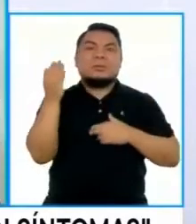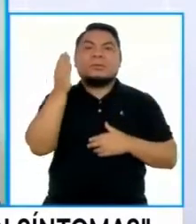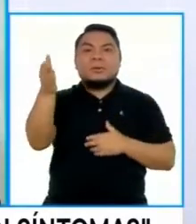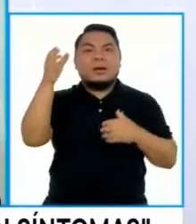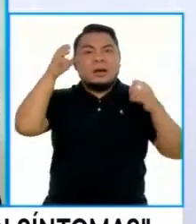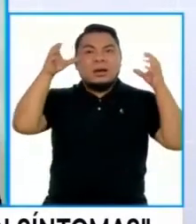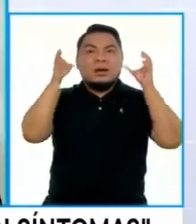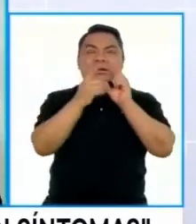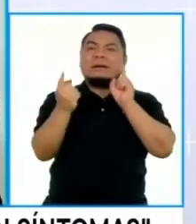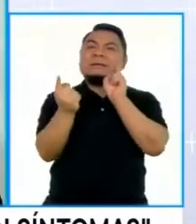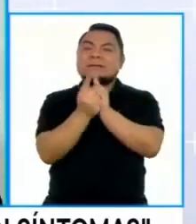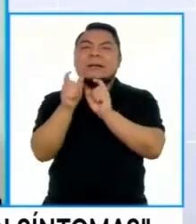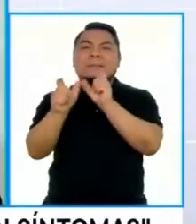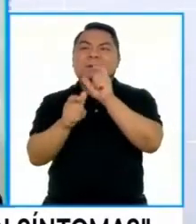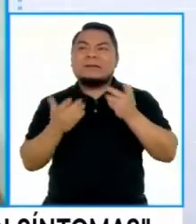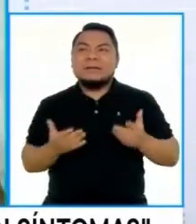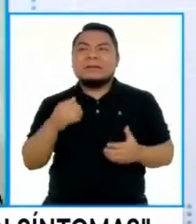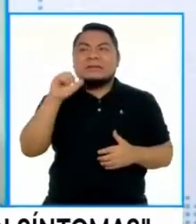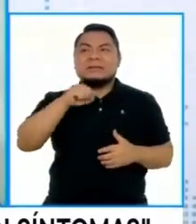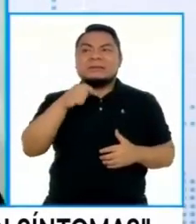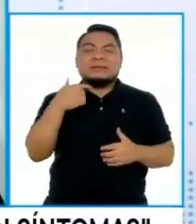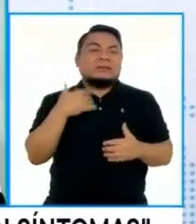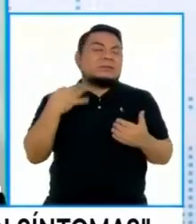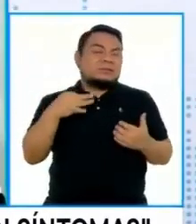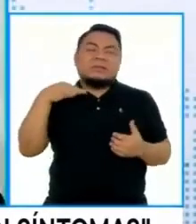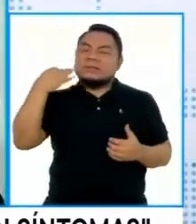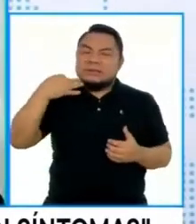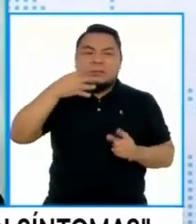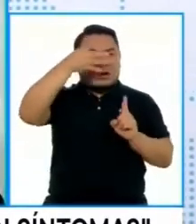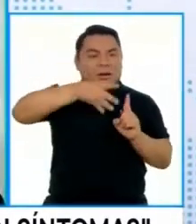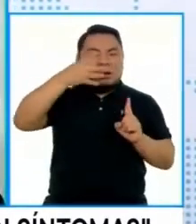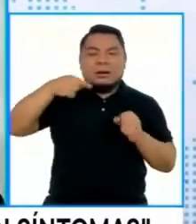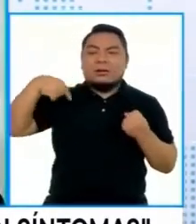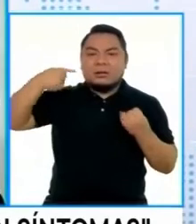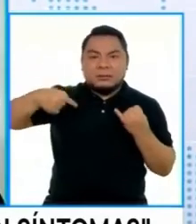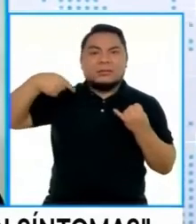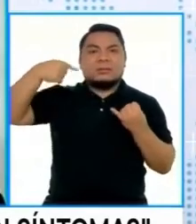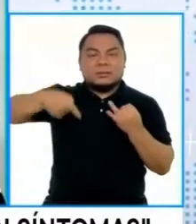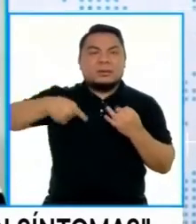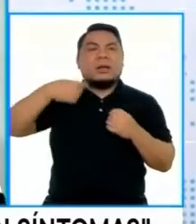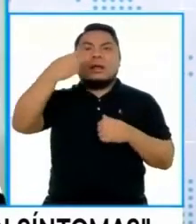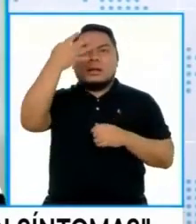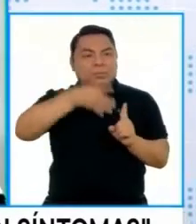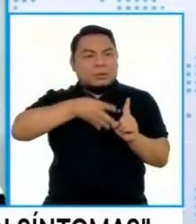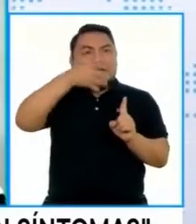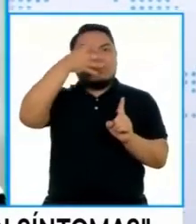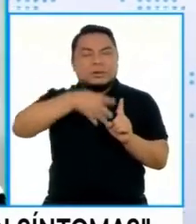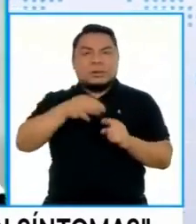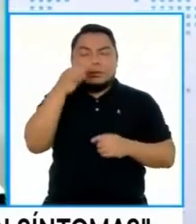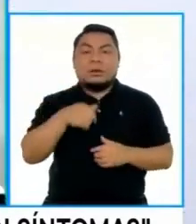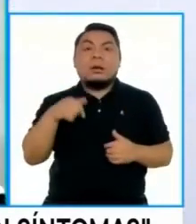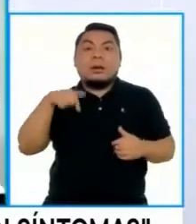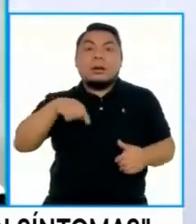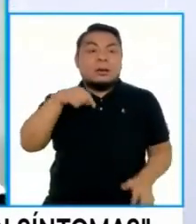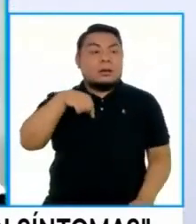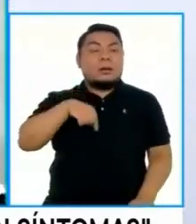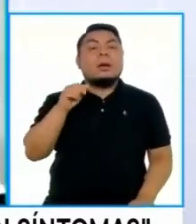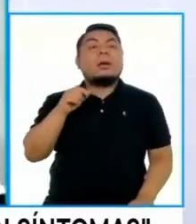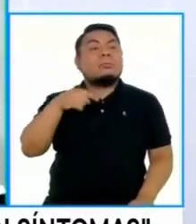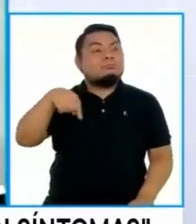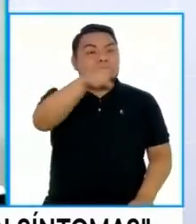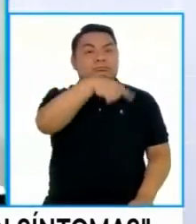al Congreso. Entonces sí, tenemos que hacernos las pruebas con cierta periodicidad. En esta oportunidad la vamos a hacer mañana